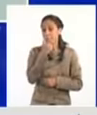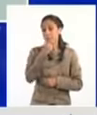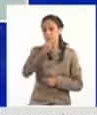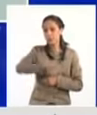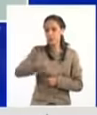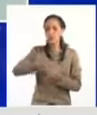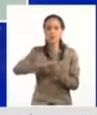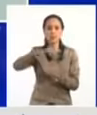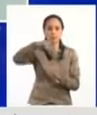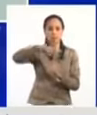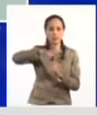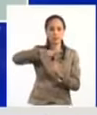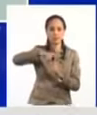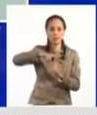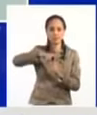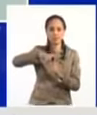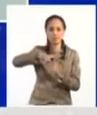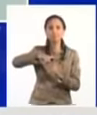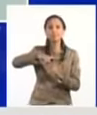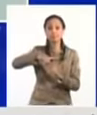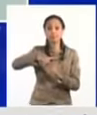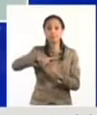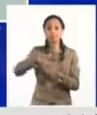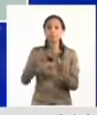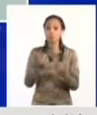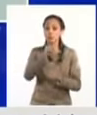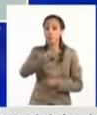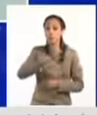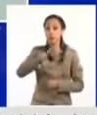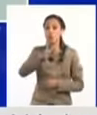Matanzas, con una tasa muy alta,